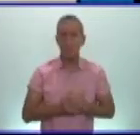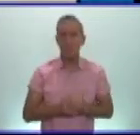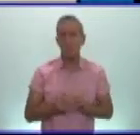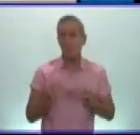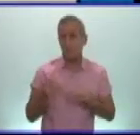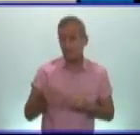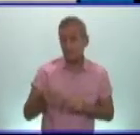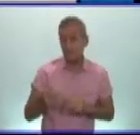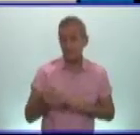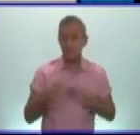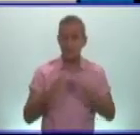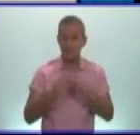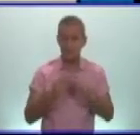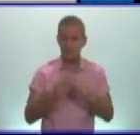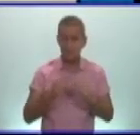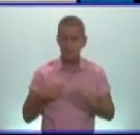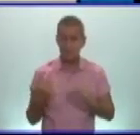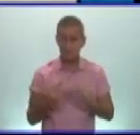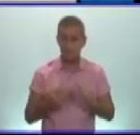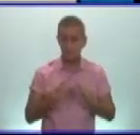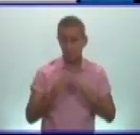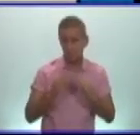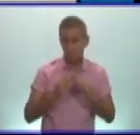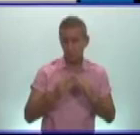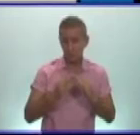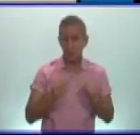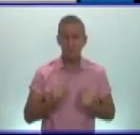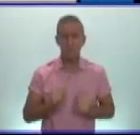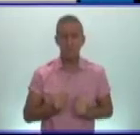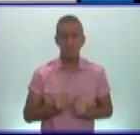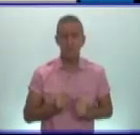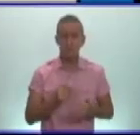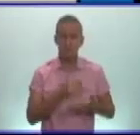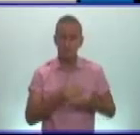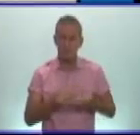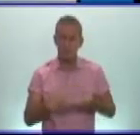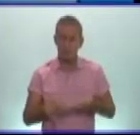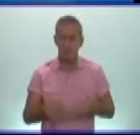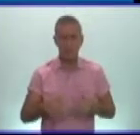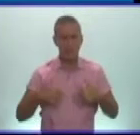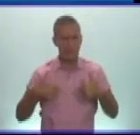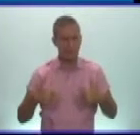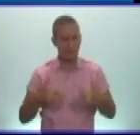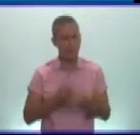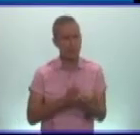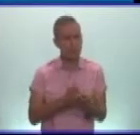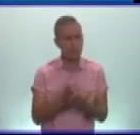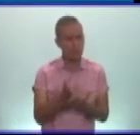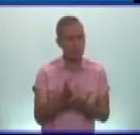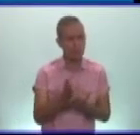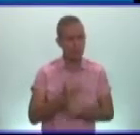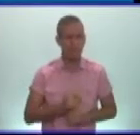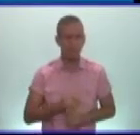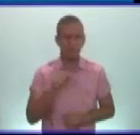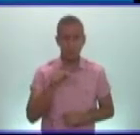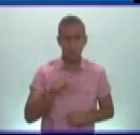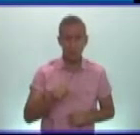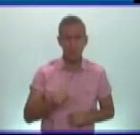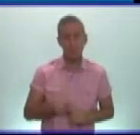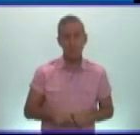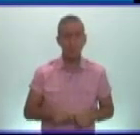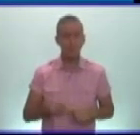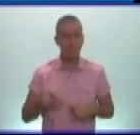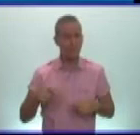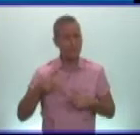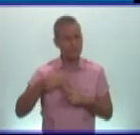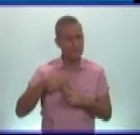lenguaje claro, preciso. Vamos entonces a continuar con esta actividad